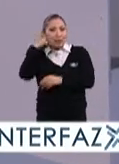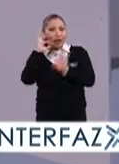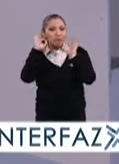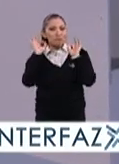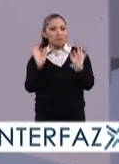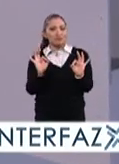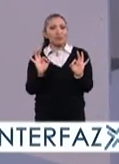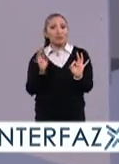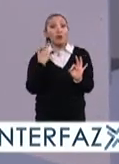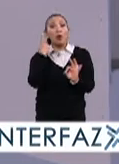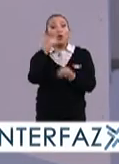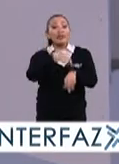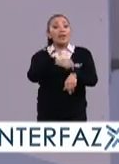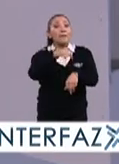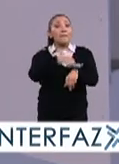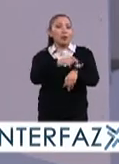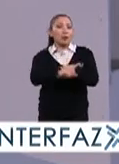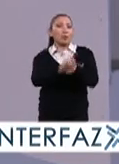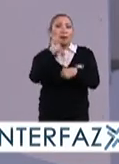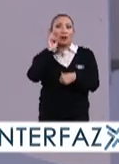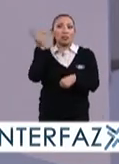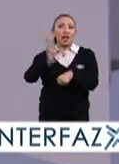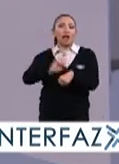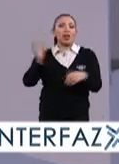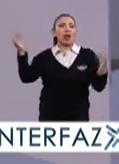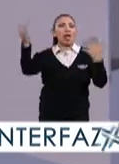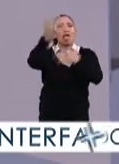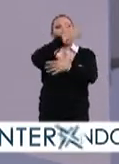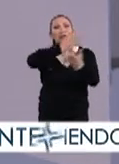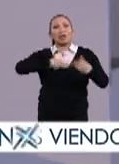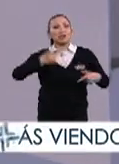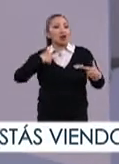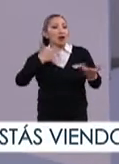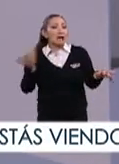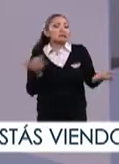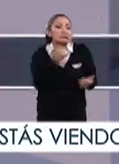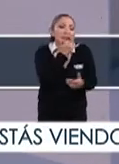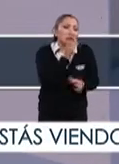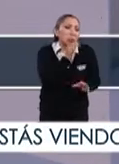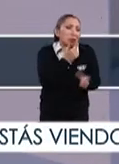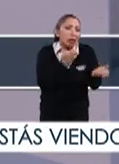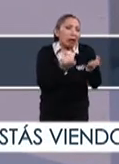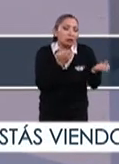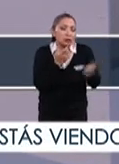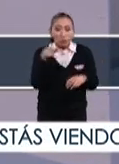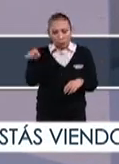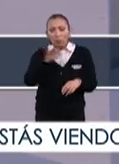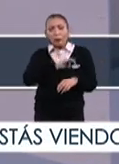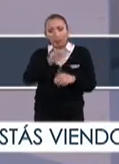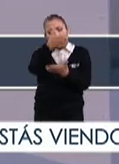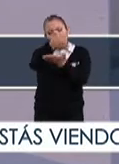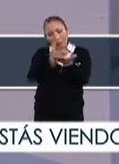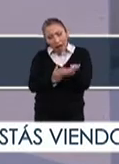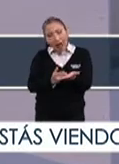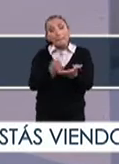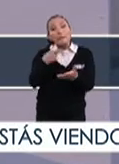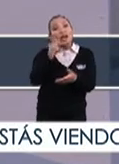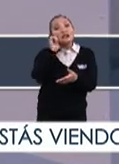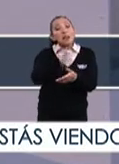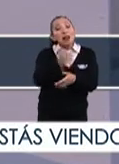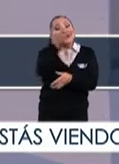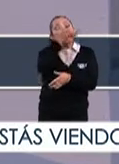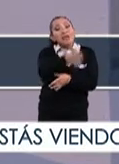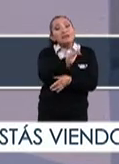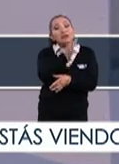barreras es el tiempo, y esto lo vemos a diario con los pacientes. Entonces es bien importante que sepan que lo pueden dividir siempre y cuando sean